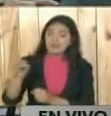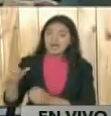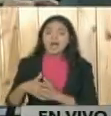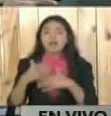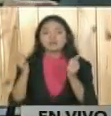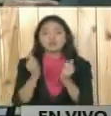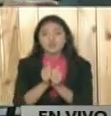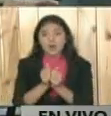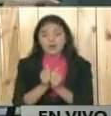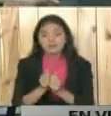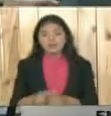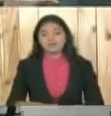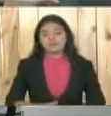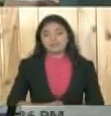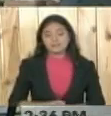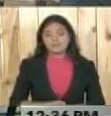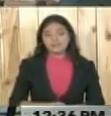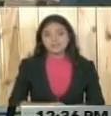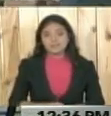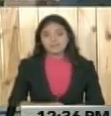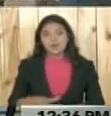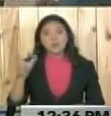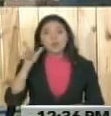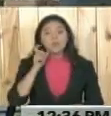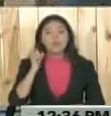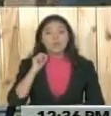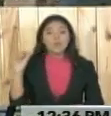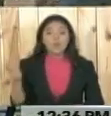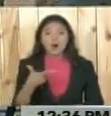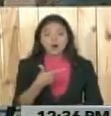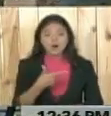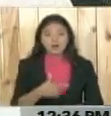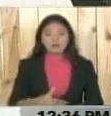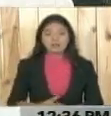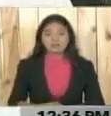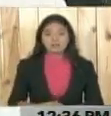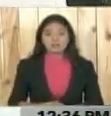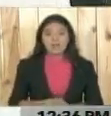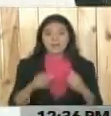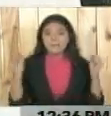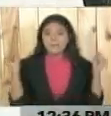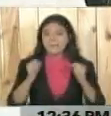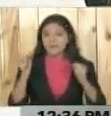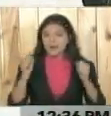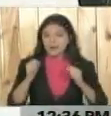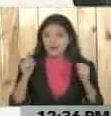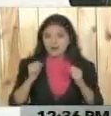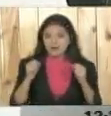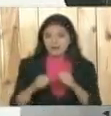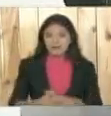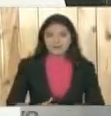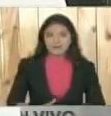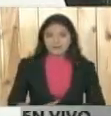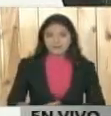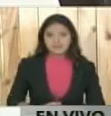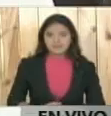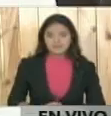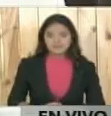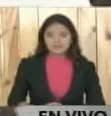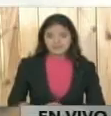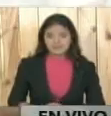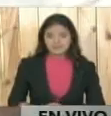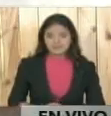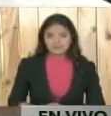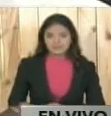Anzoátegui 107.9, Guarenas Guatire 107.1, Mérida 102.1